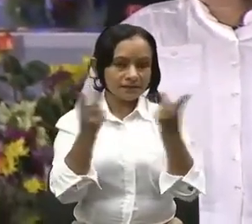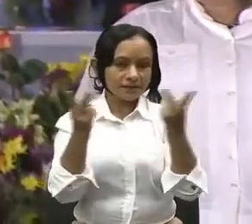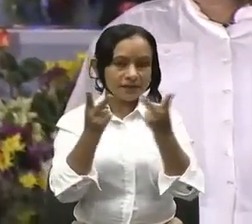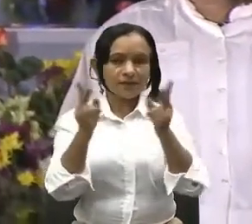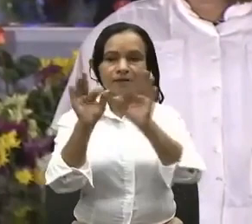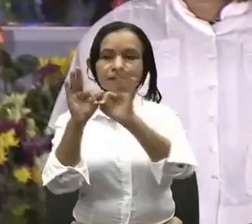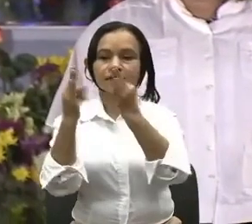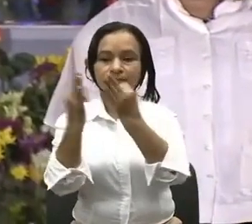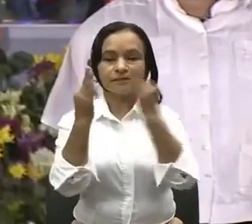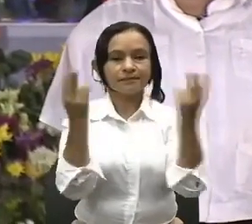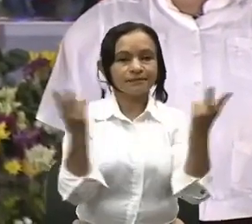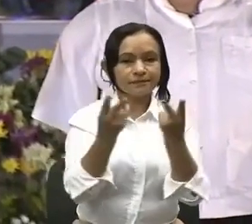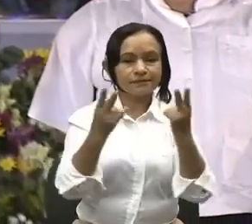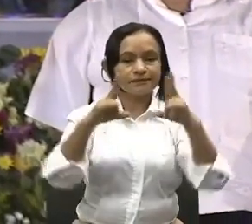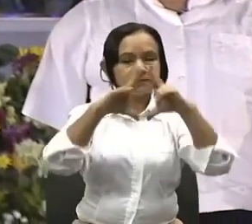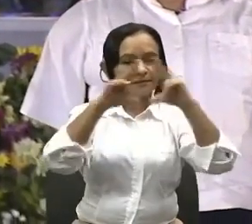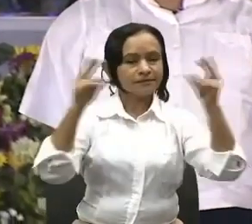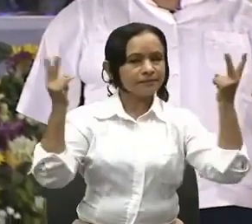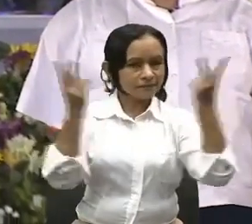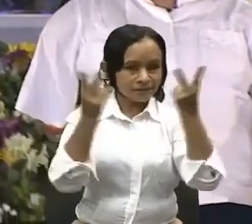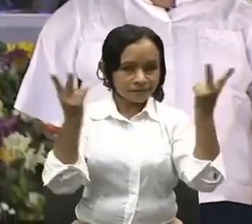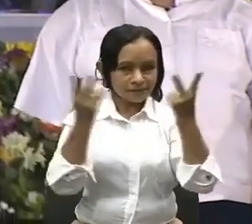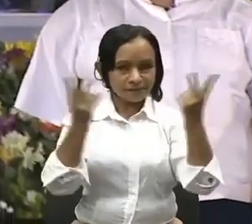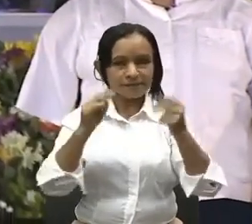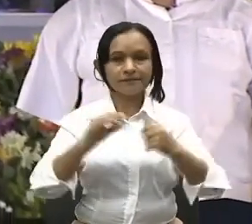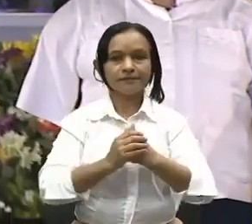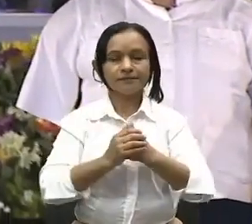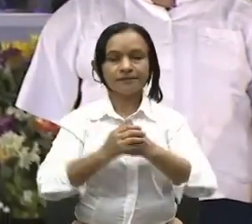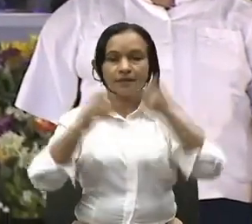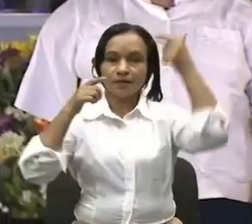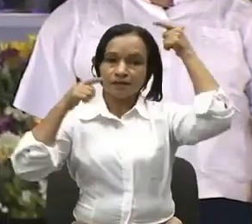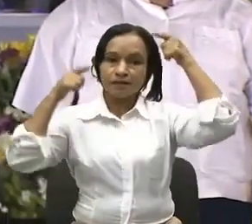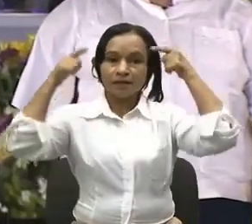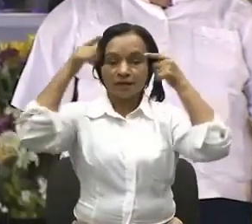las familias nicaragüenses!